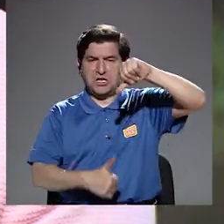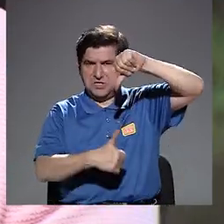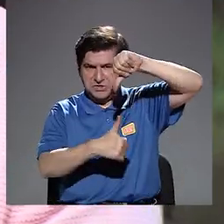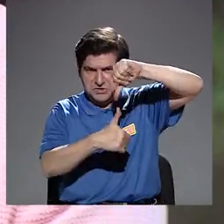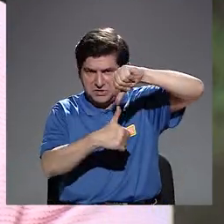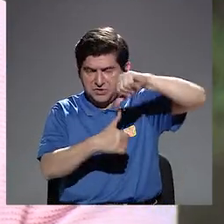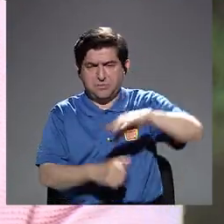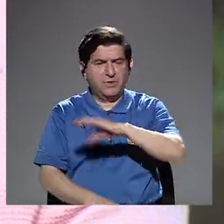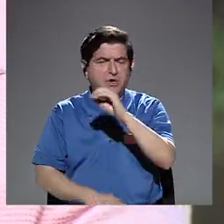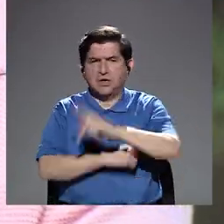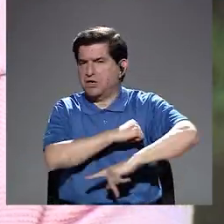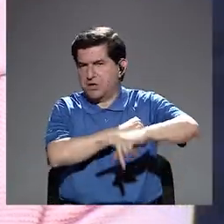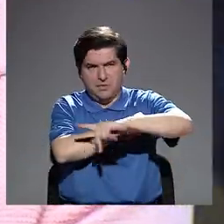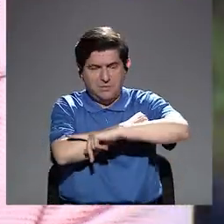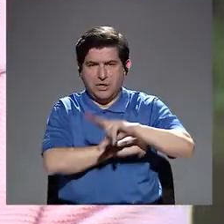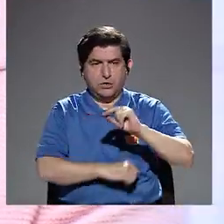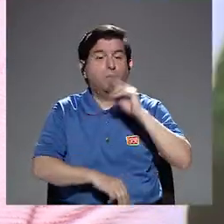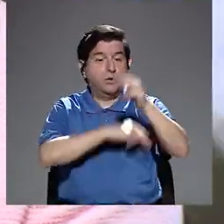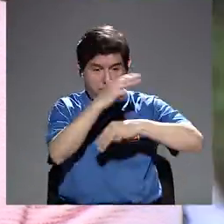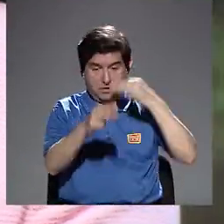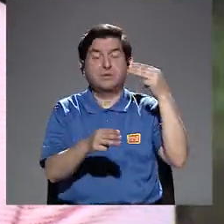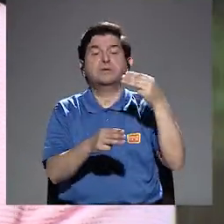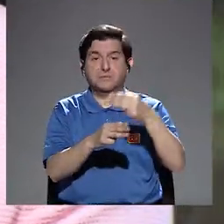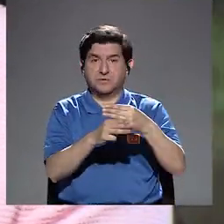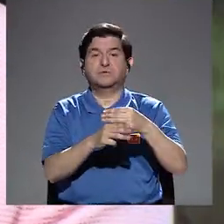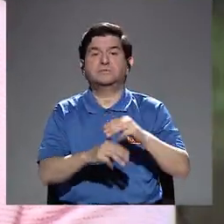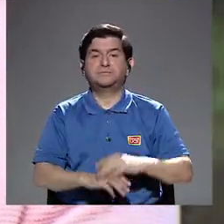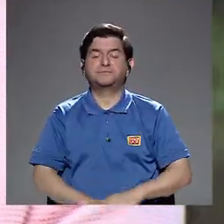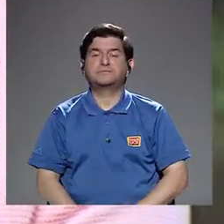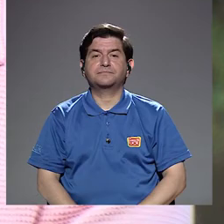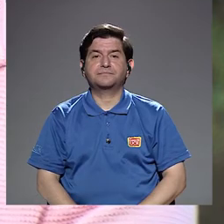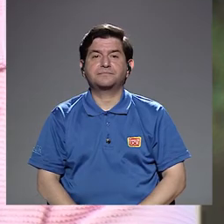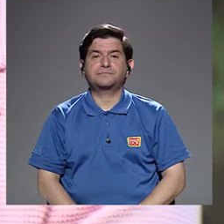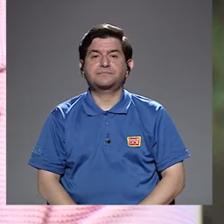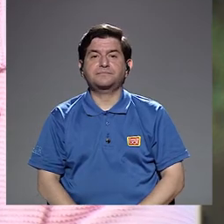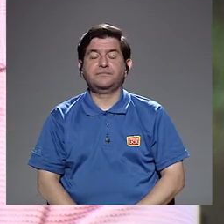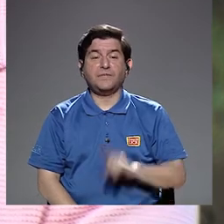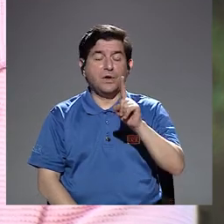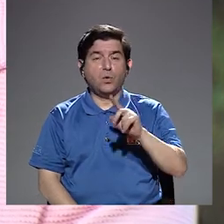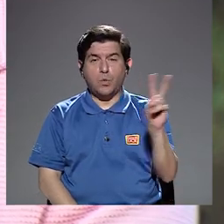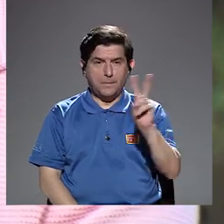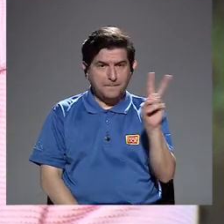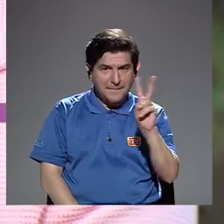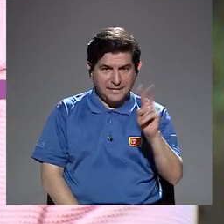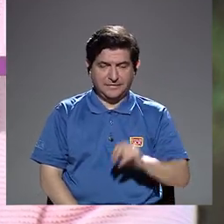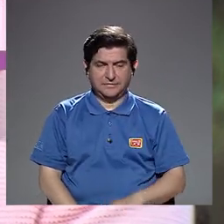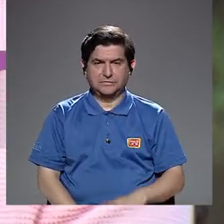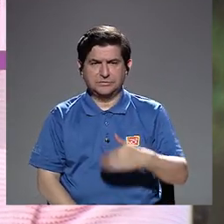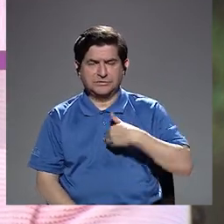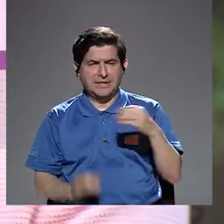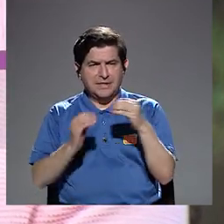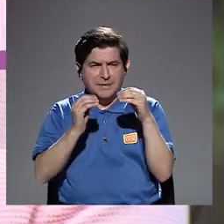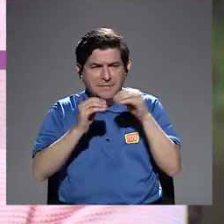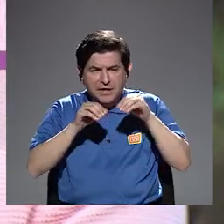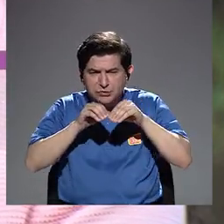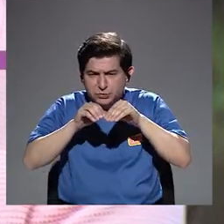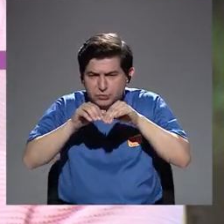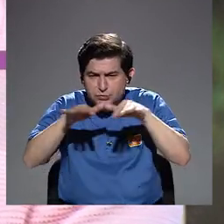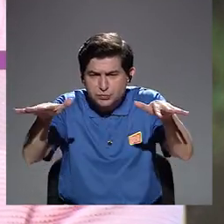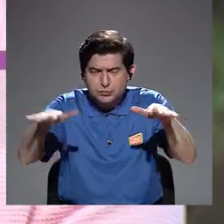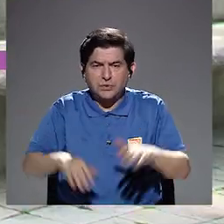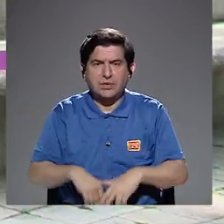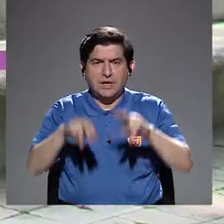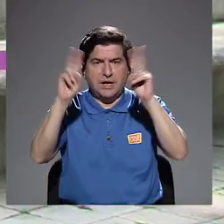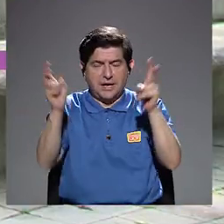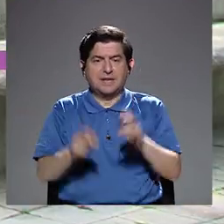nosotros, a nivel Centroamérica y el país como tal, sino a nivel mundial. Es uno de los virus, como te digo, entonces que tiene mayor